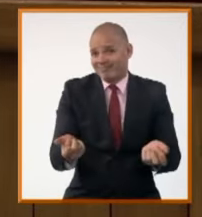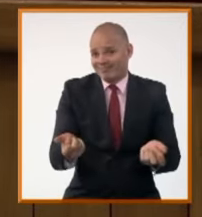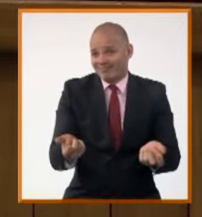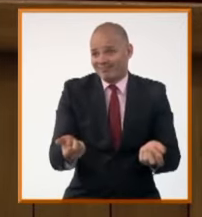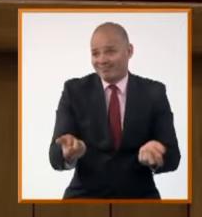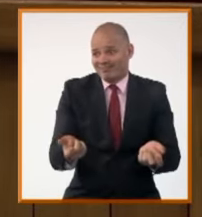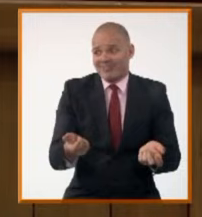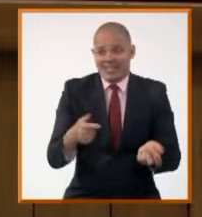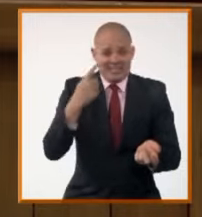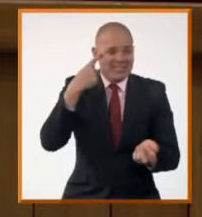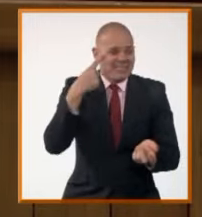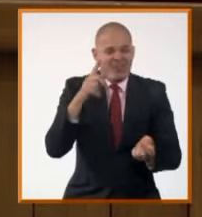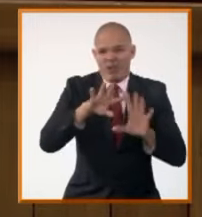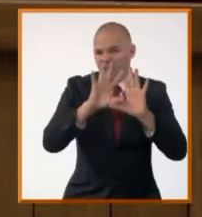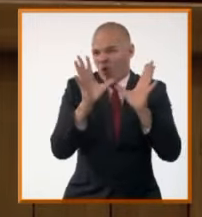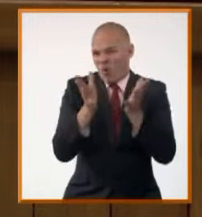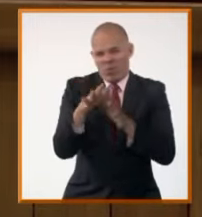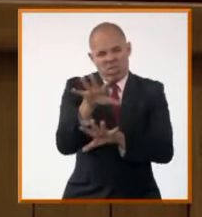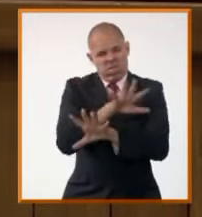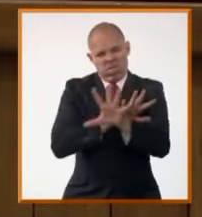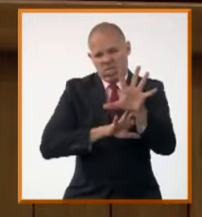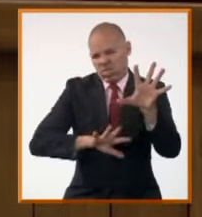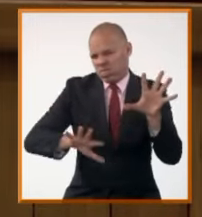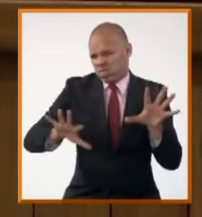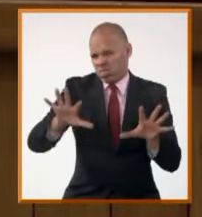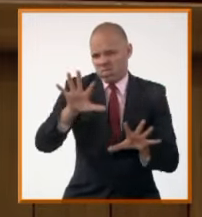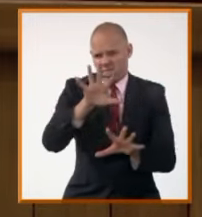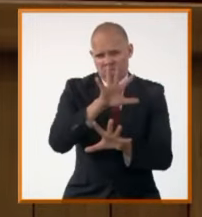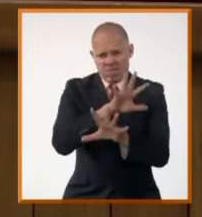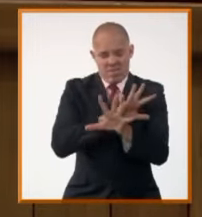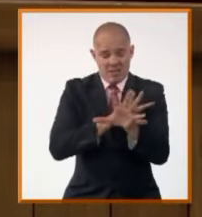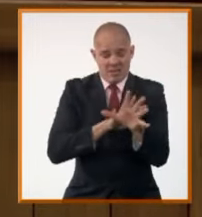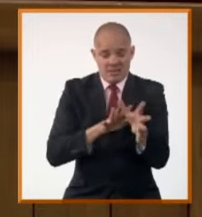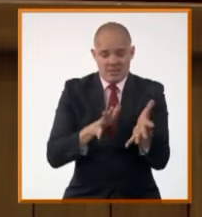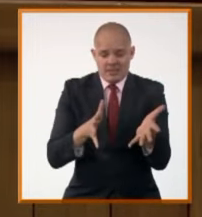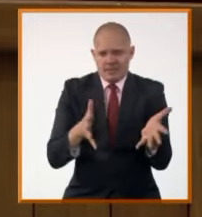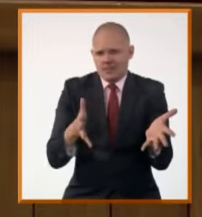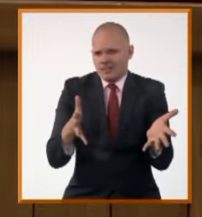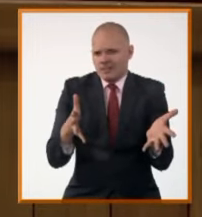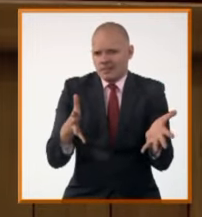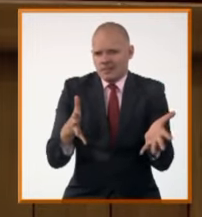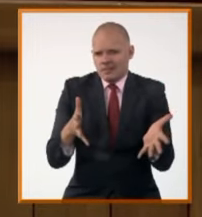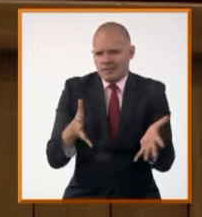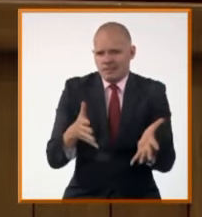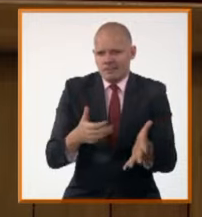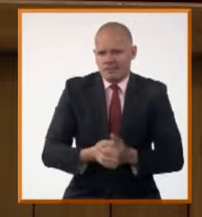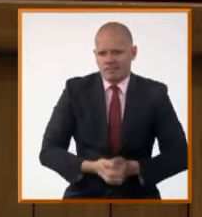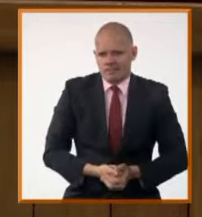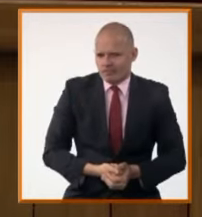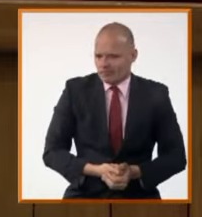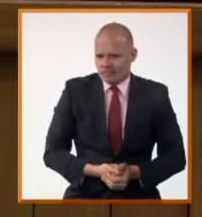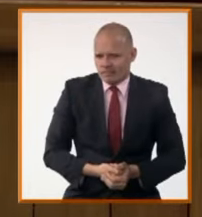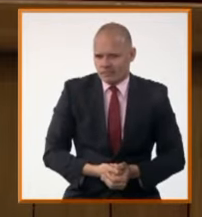por otras vías, y se ha generado indisciplina en este sentido. Ahora,